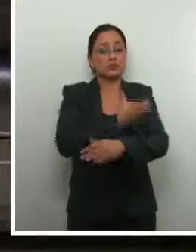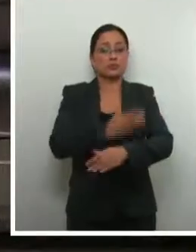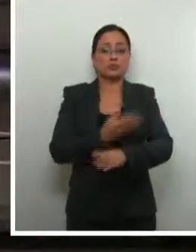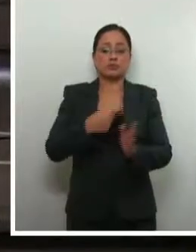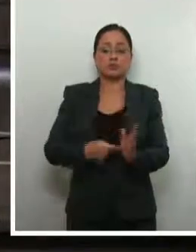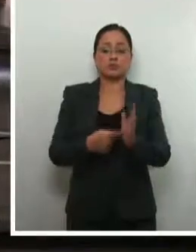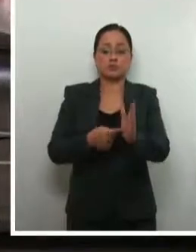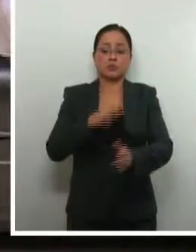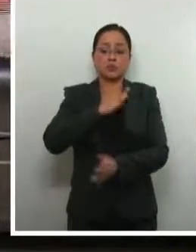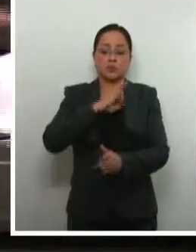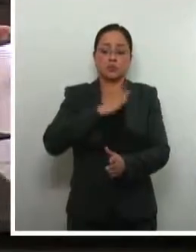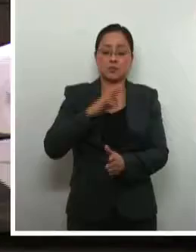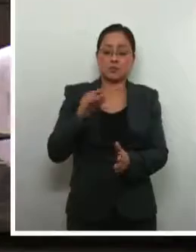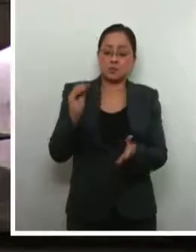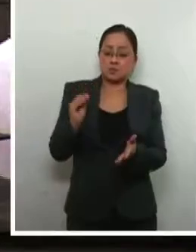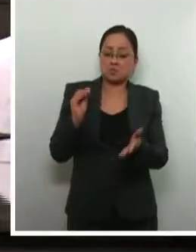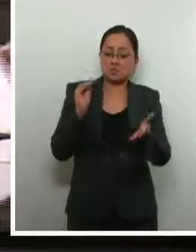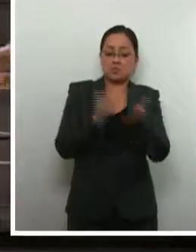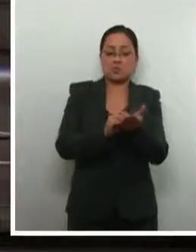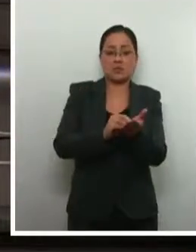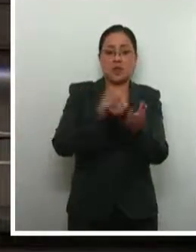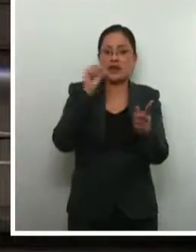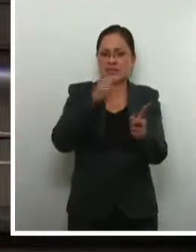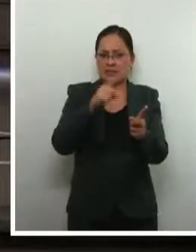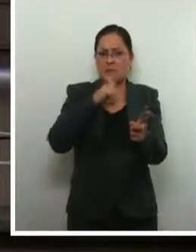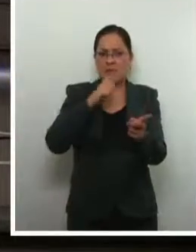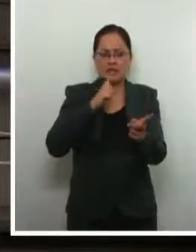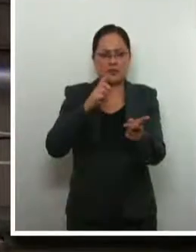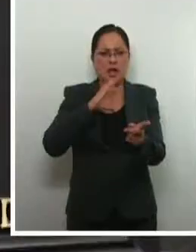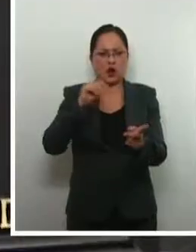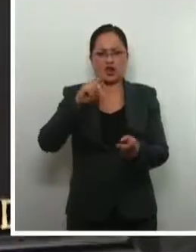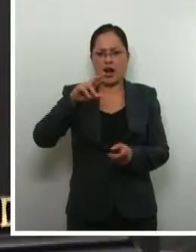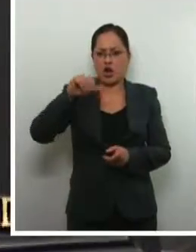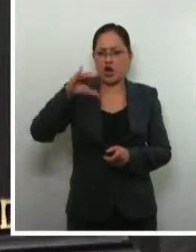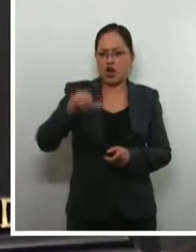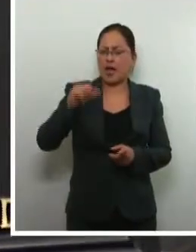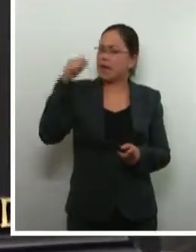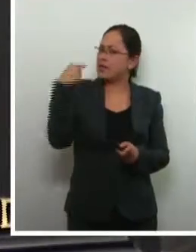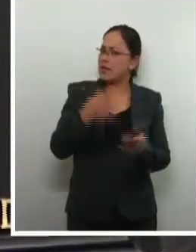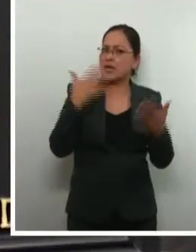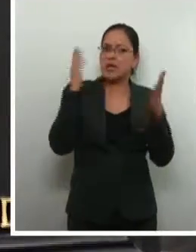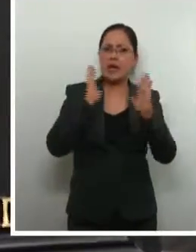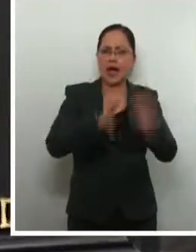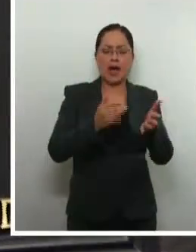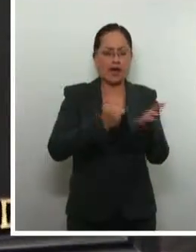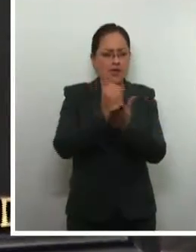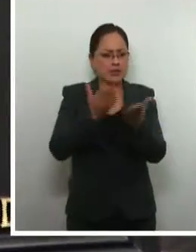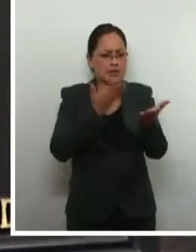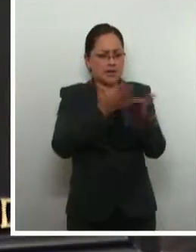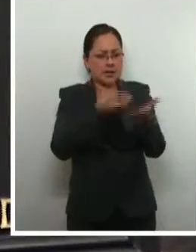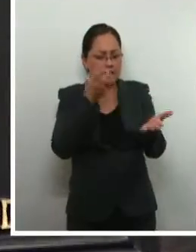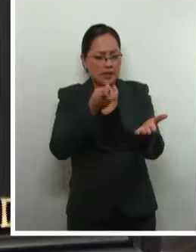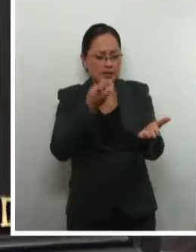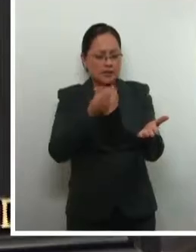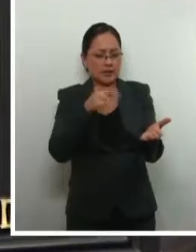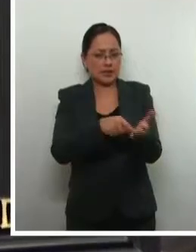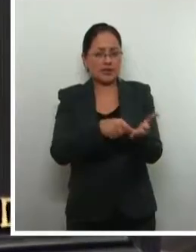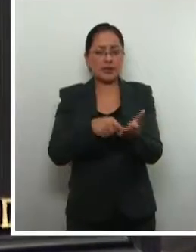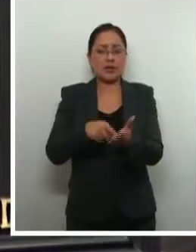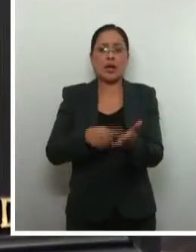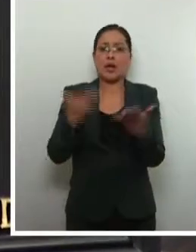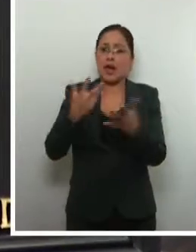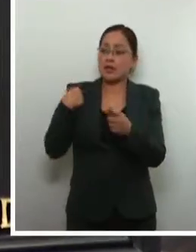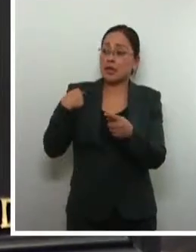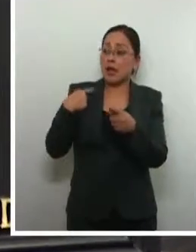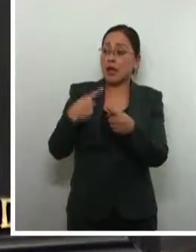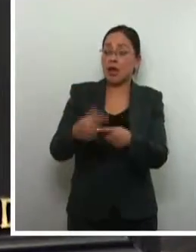que pudieran dejar el sentido de la Contraloría Ciudadana en cuanto a lo que ha sido